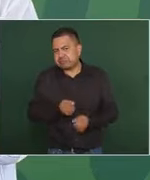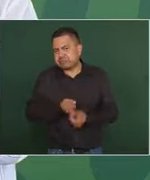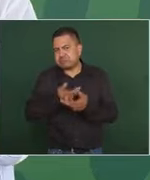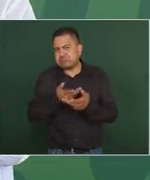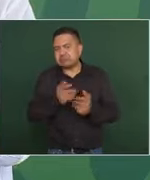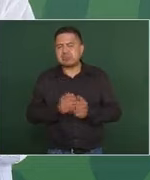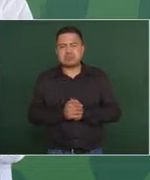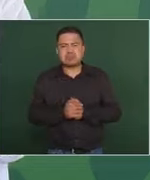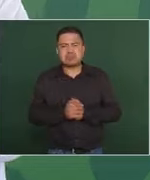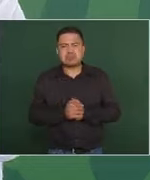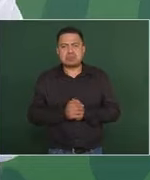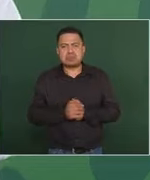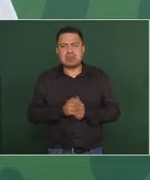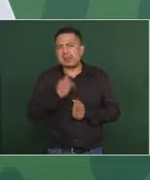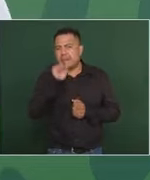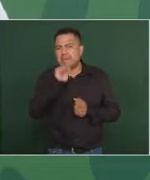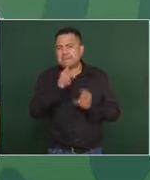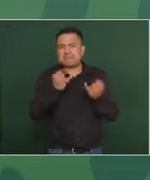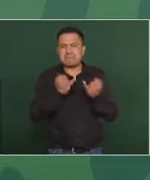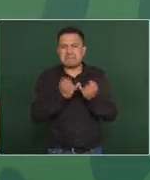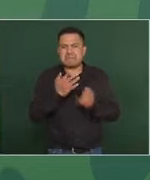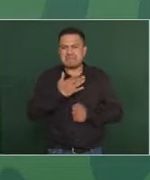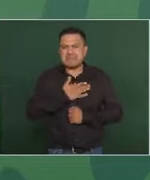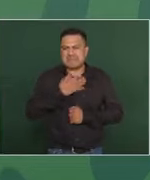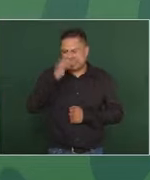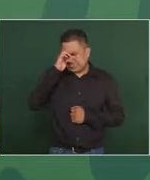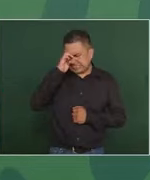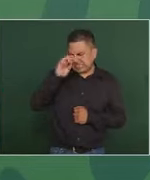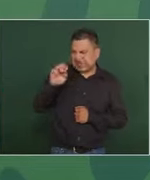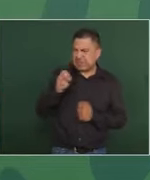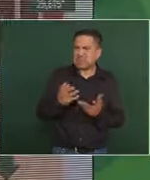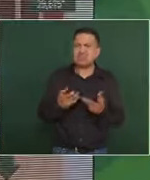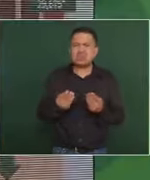¿Les extraña? Como a mí también me extraña muchísimo